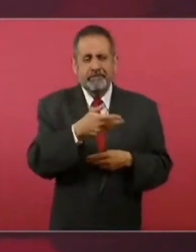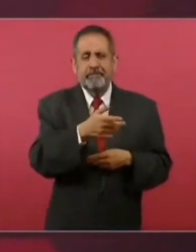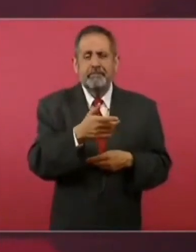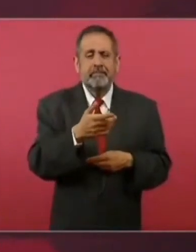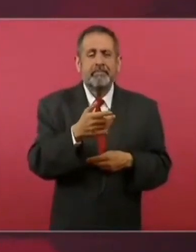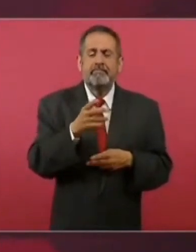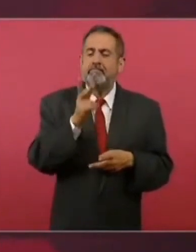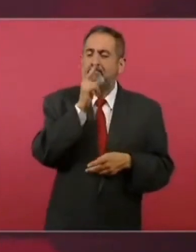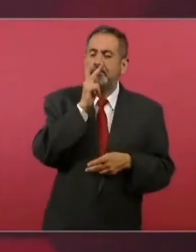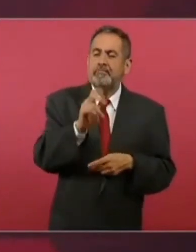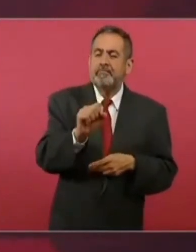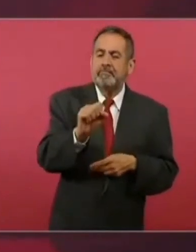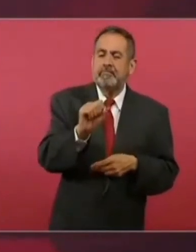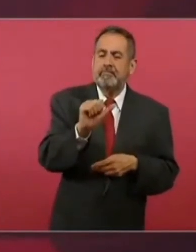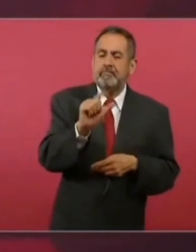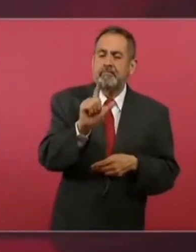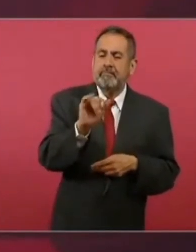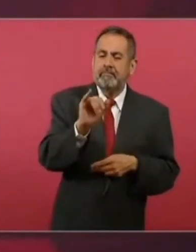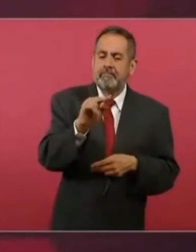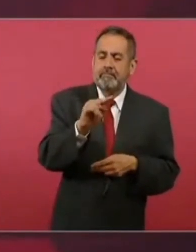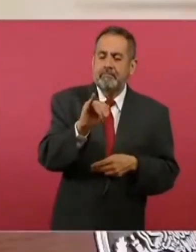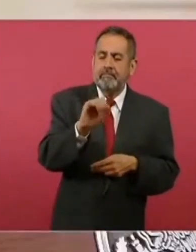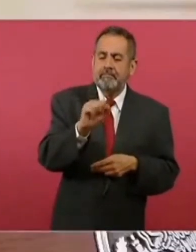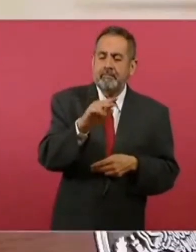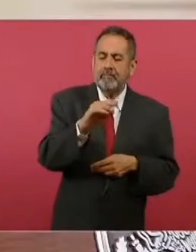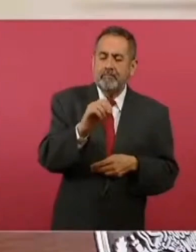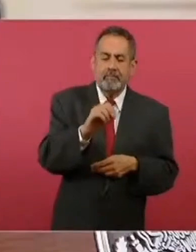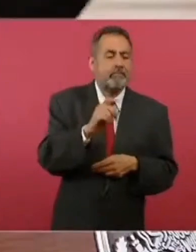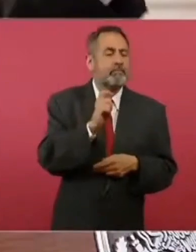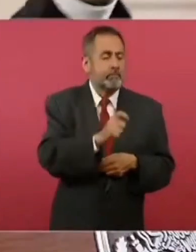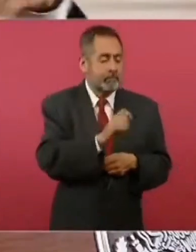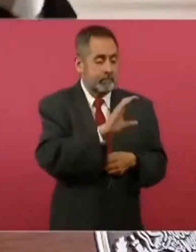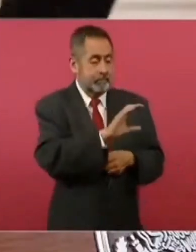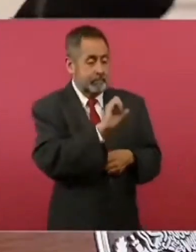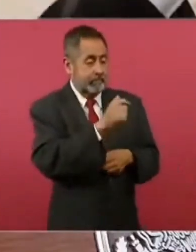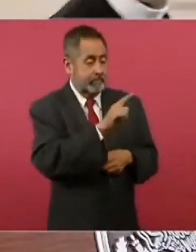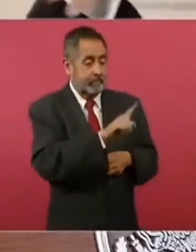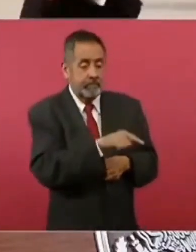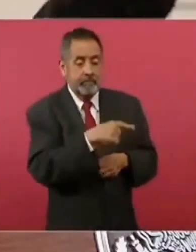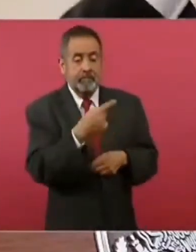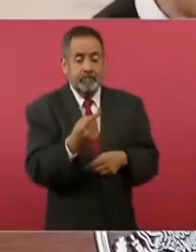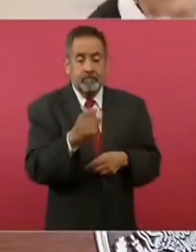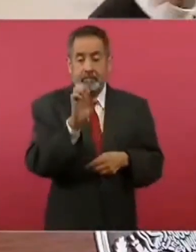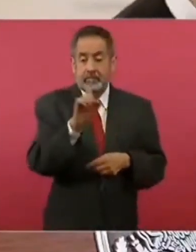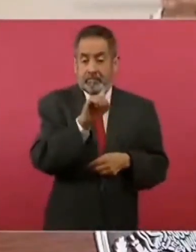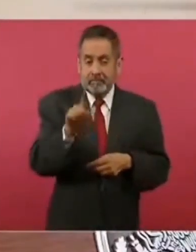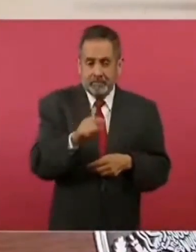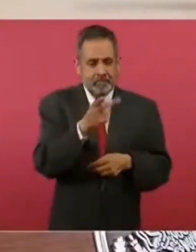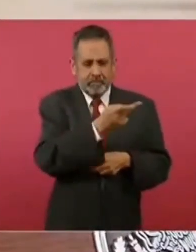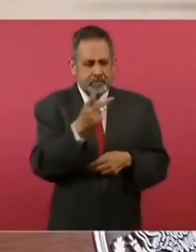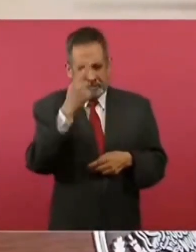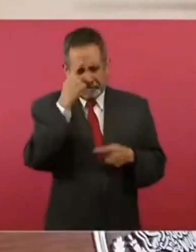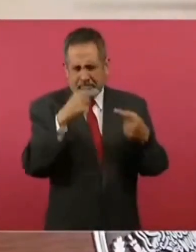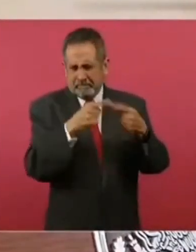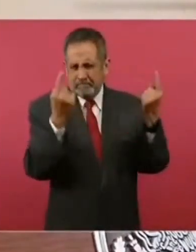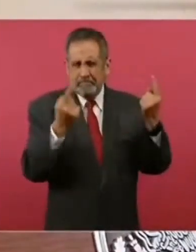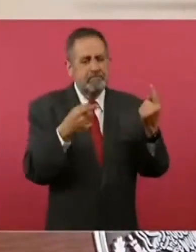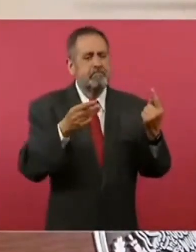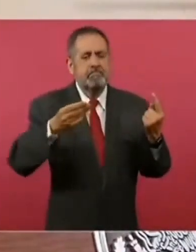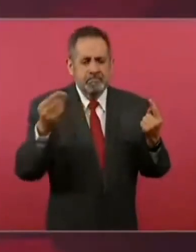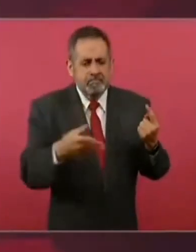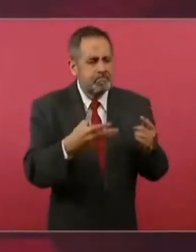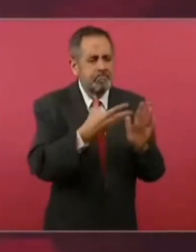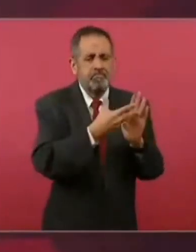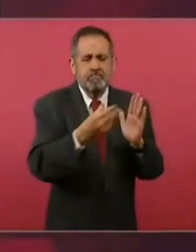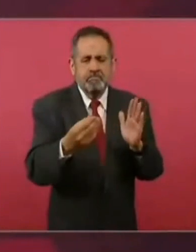como política. Zedillo hizo lo mismo, aún con las diferencias con